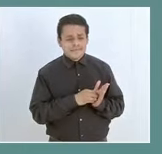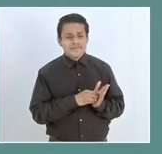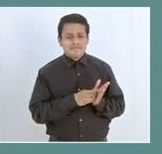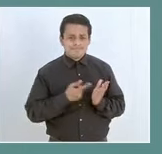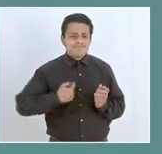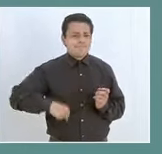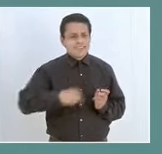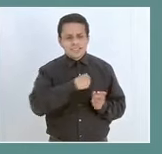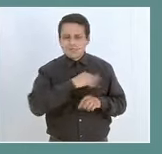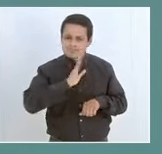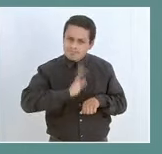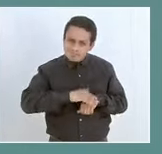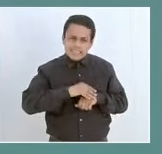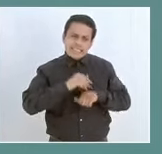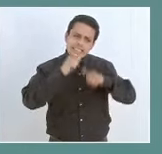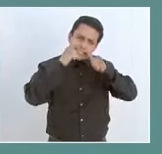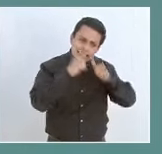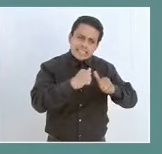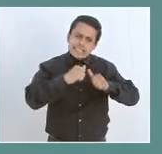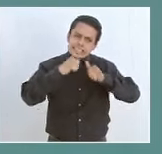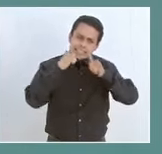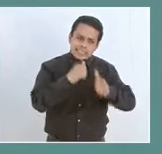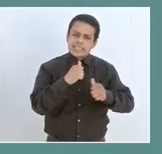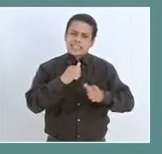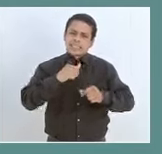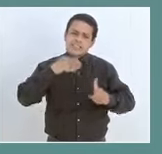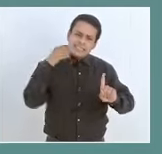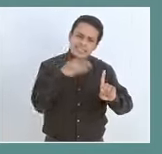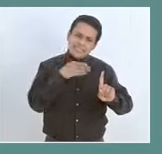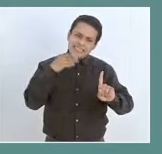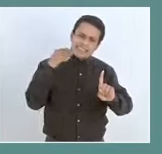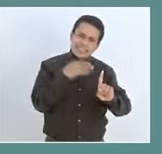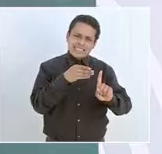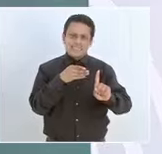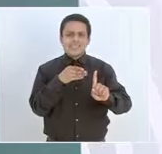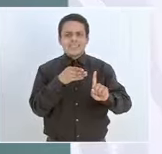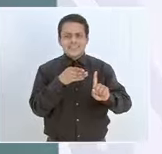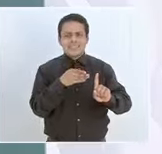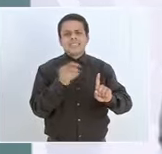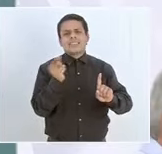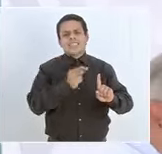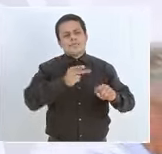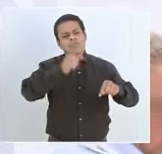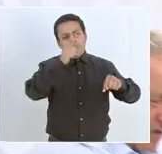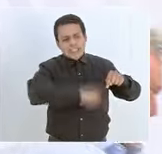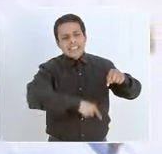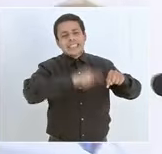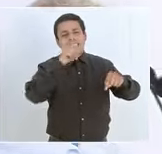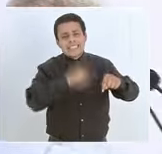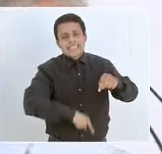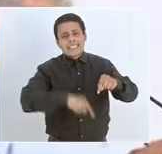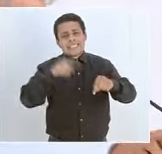requieren más atención, delitos que deben de ser combatidos,